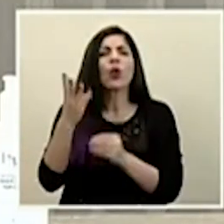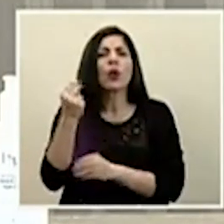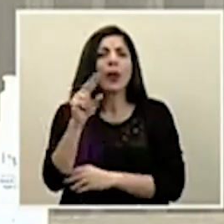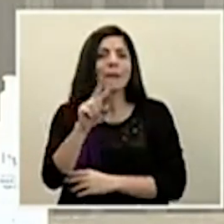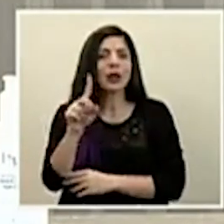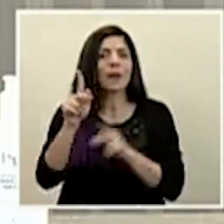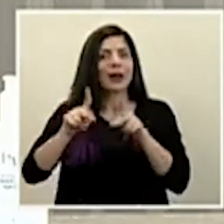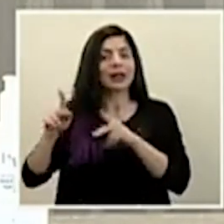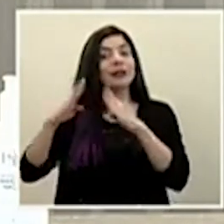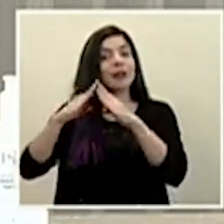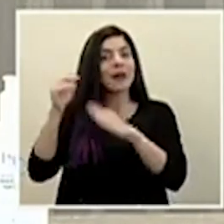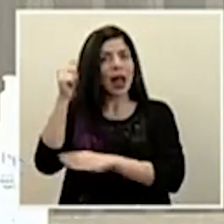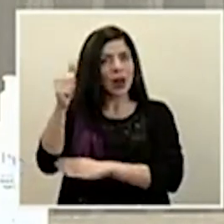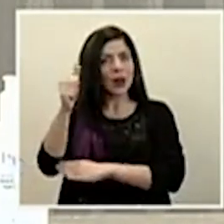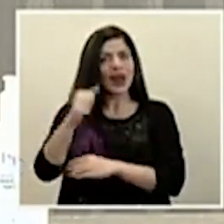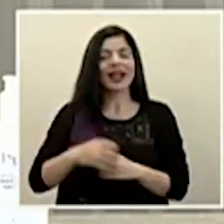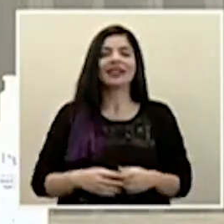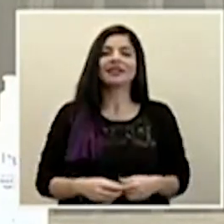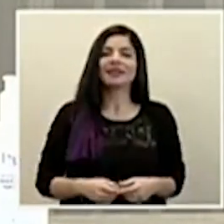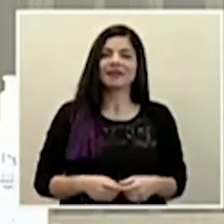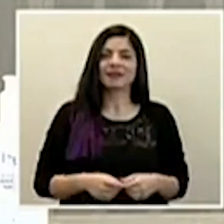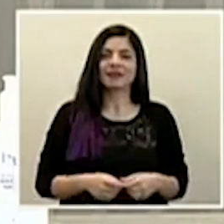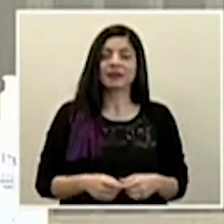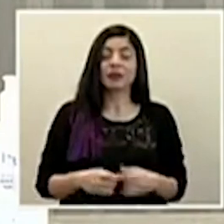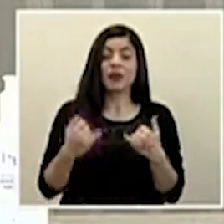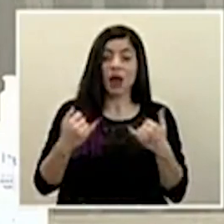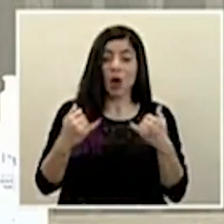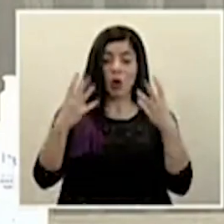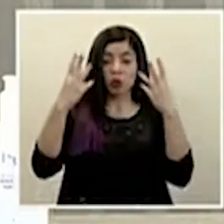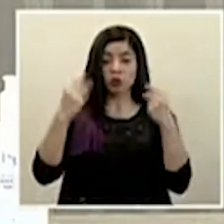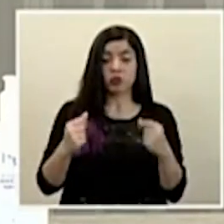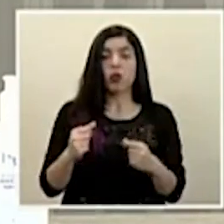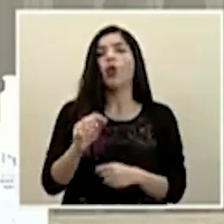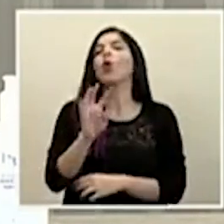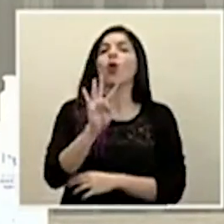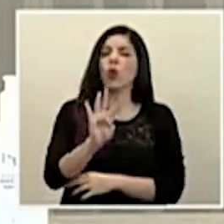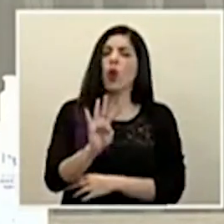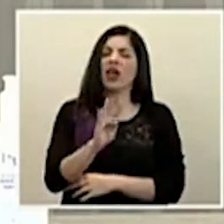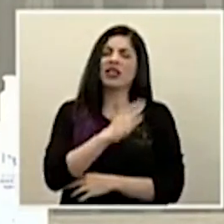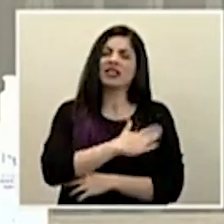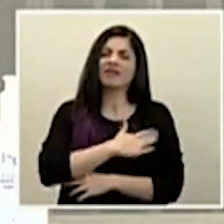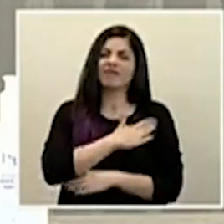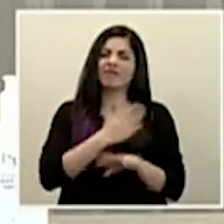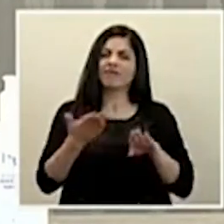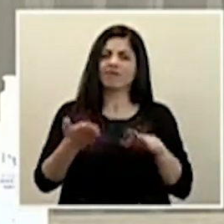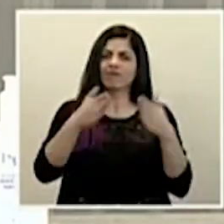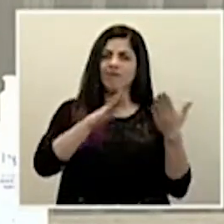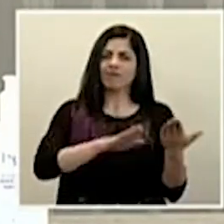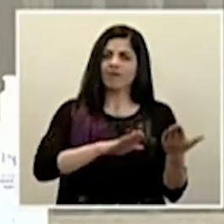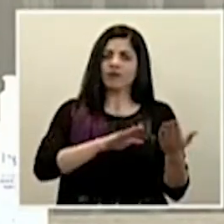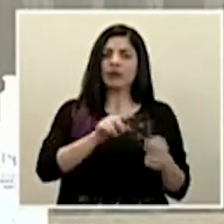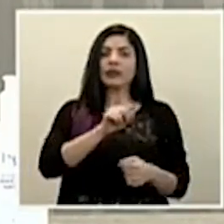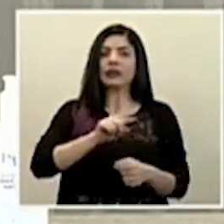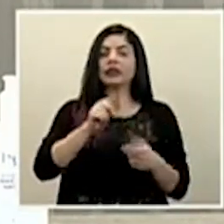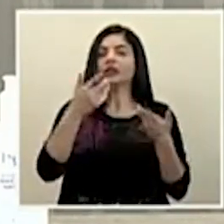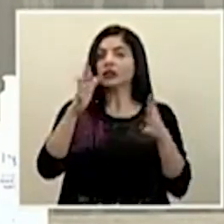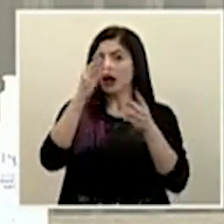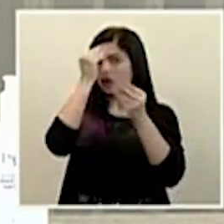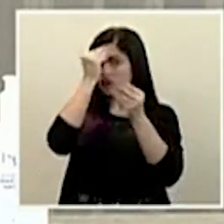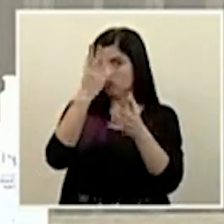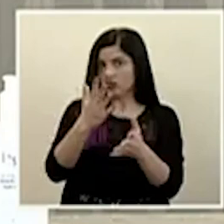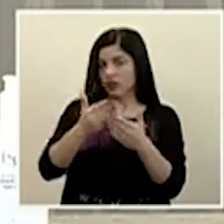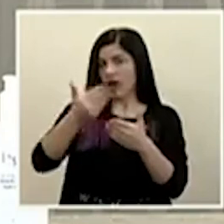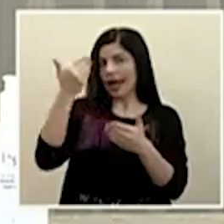21 personas. Se contabilizan 4 lamentables fallecimientos, los cuales ya habíamos